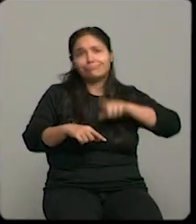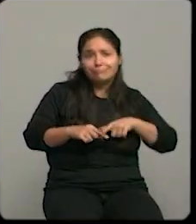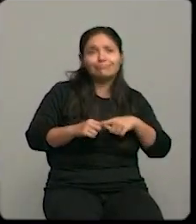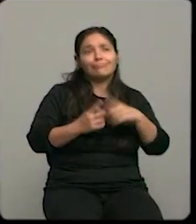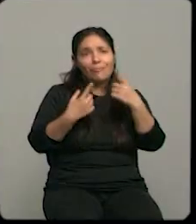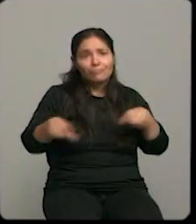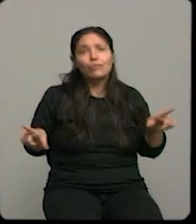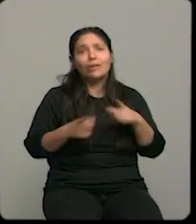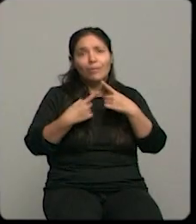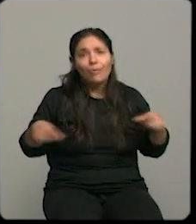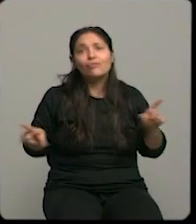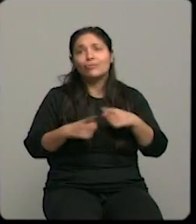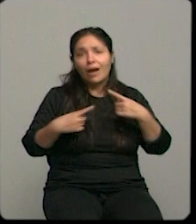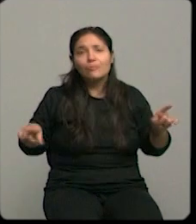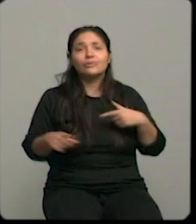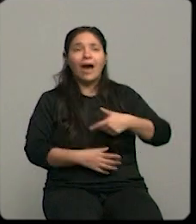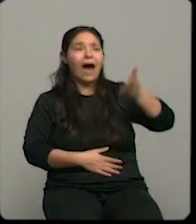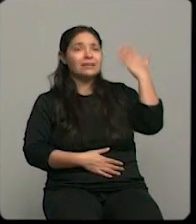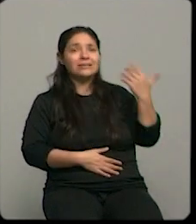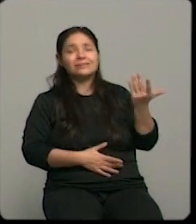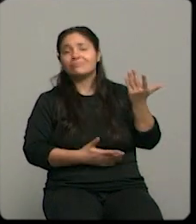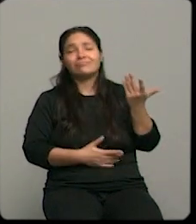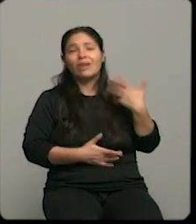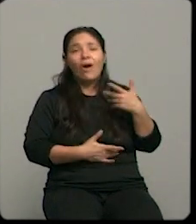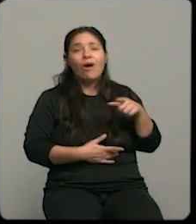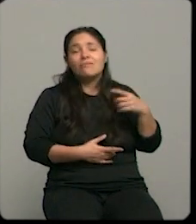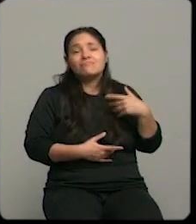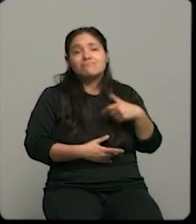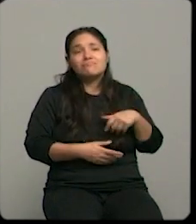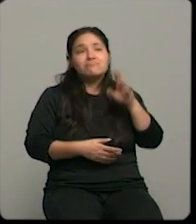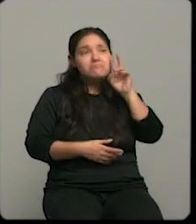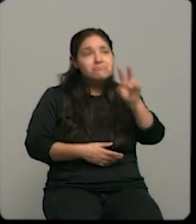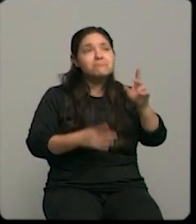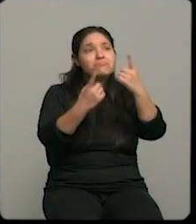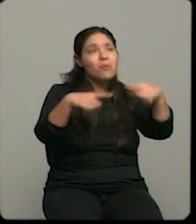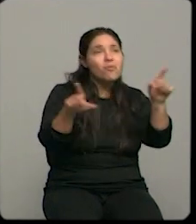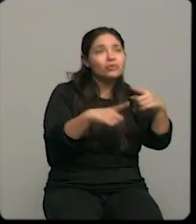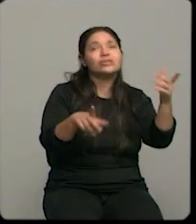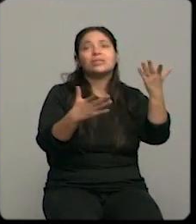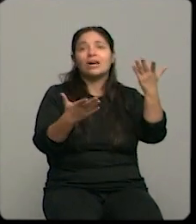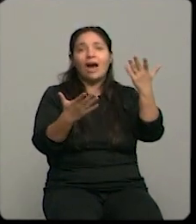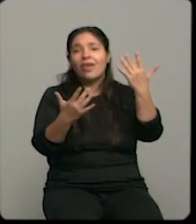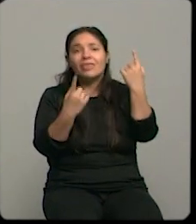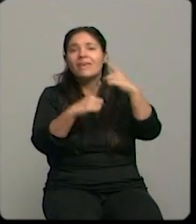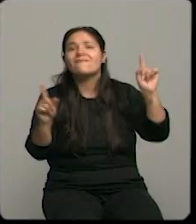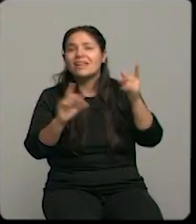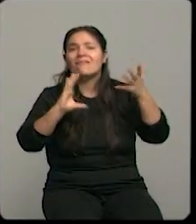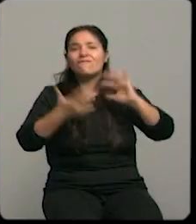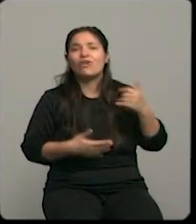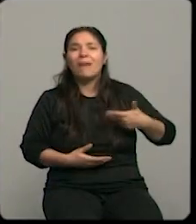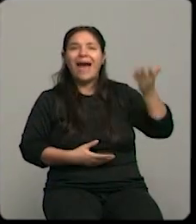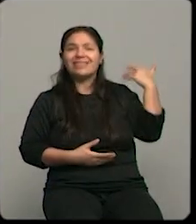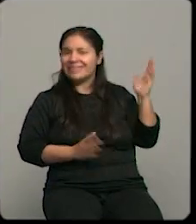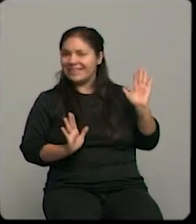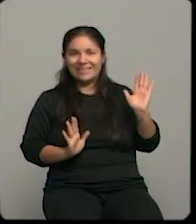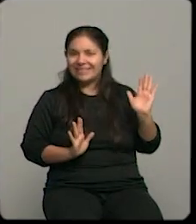un montón. Claro. ¿Qué sé yo? La gente iba, hacía un picnic, entraba al concierto, escuchaba una sinfonía, salían, volvían a la mitad. Era otra forma de consumirlo y no